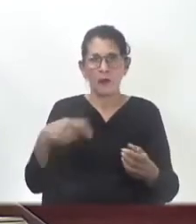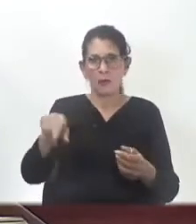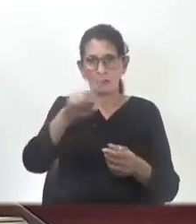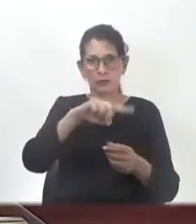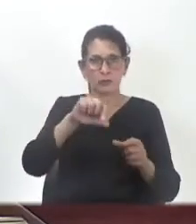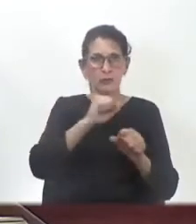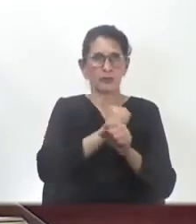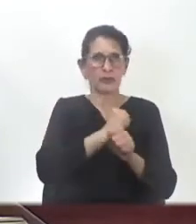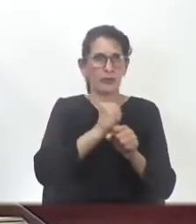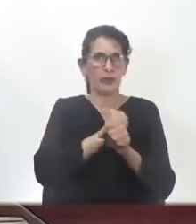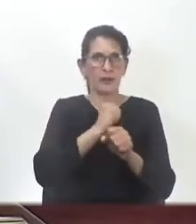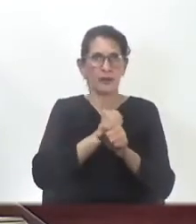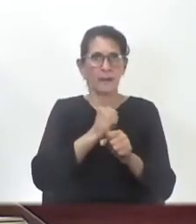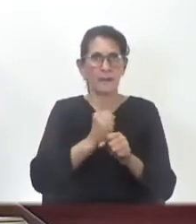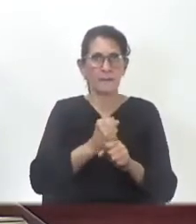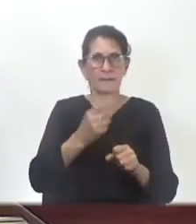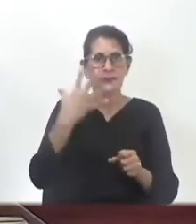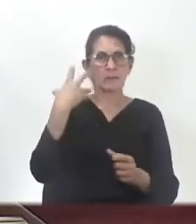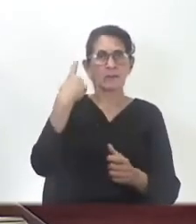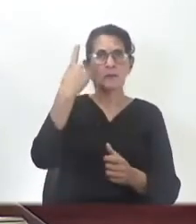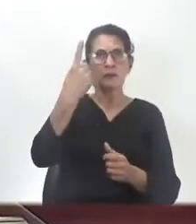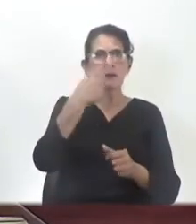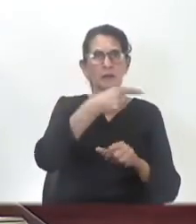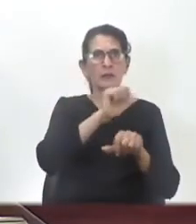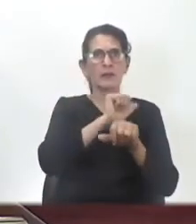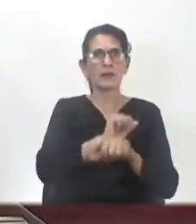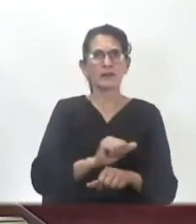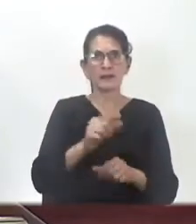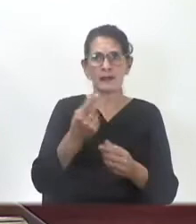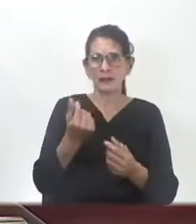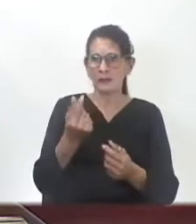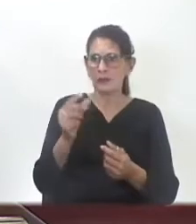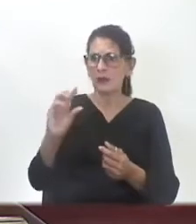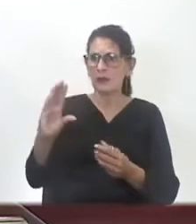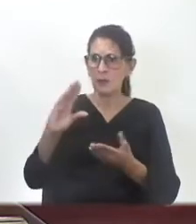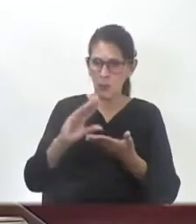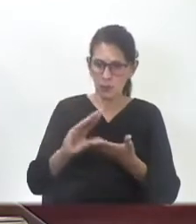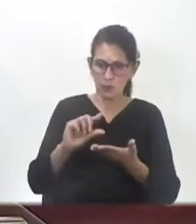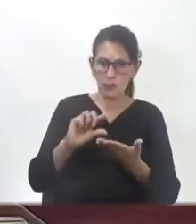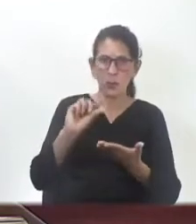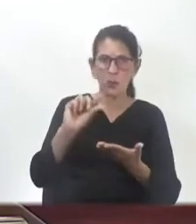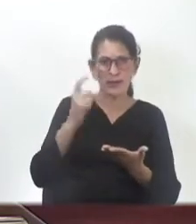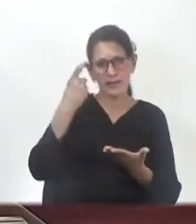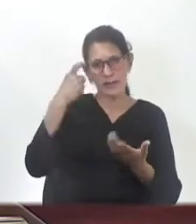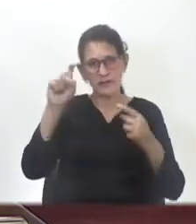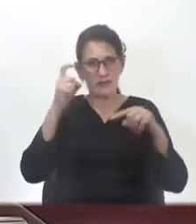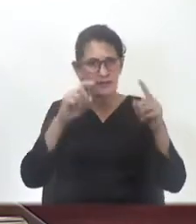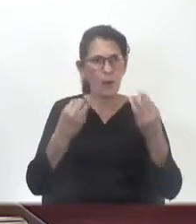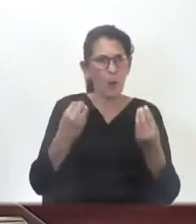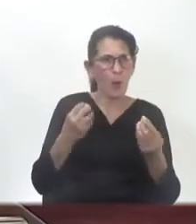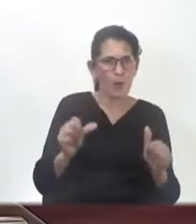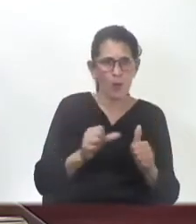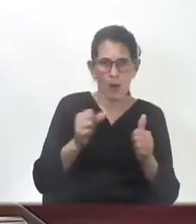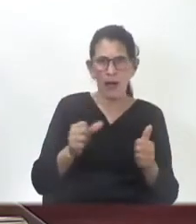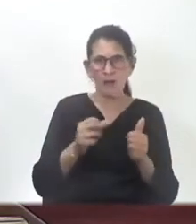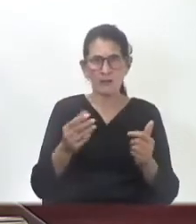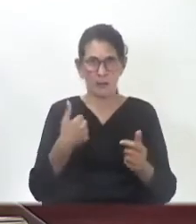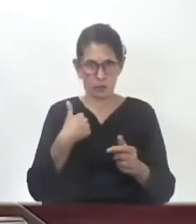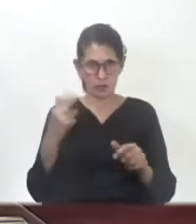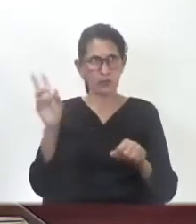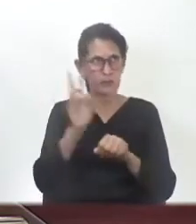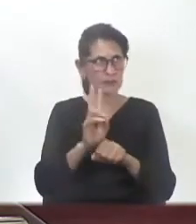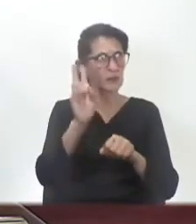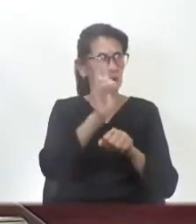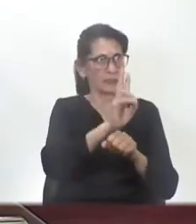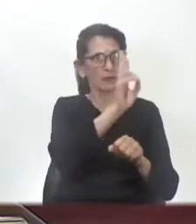dentro del sistema penitenciario, los directores de la cárcel que con los recursos que tienen, que generan e inventan, porque recorro cárceles y lo